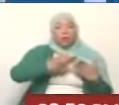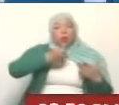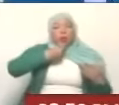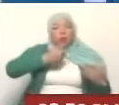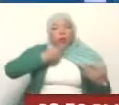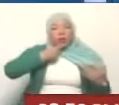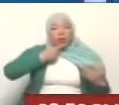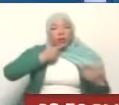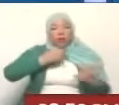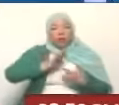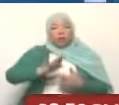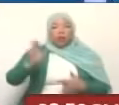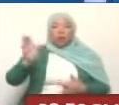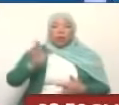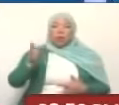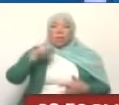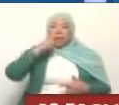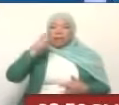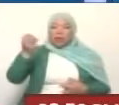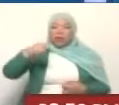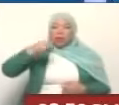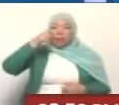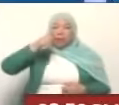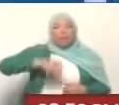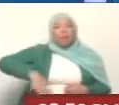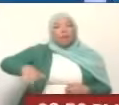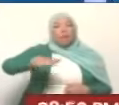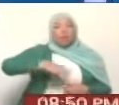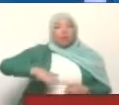bellísimo, que lo mostrábamos aquí en Con Maduro Más Pueblo.